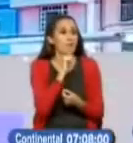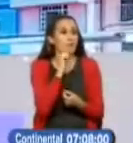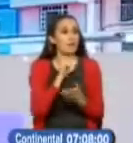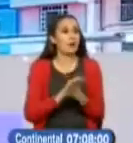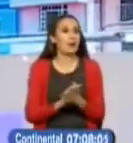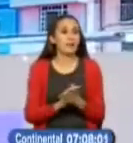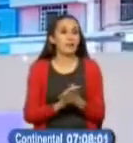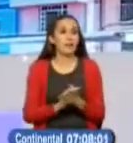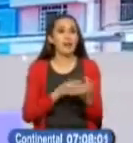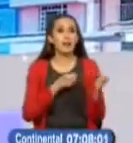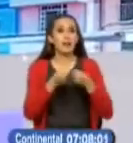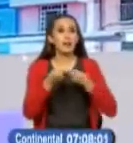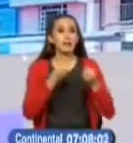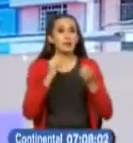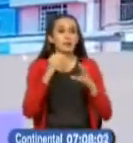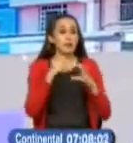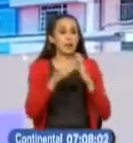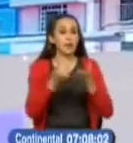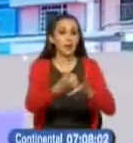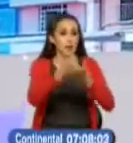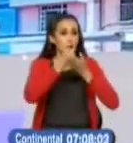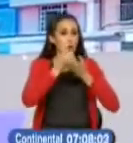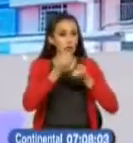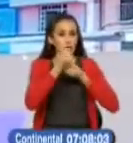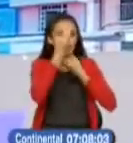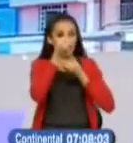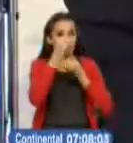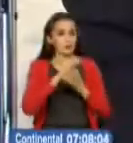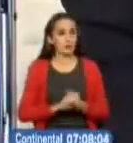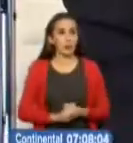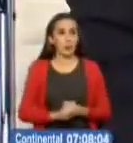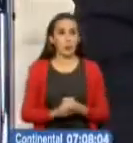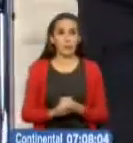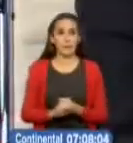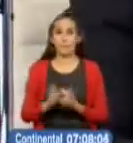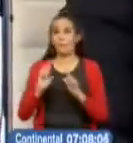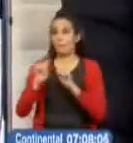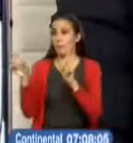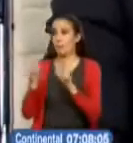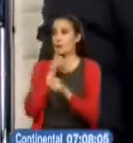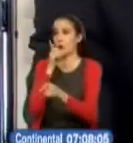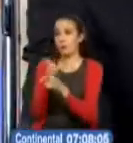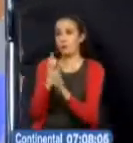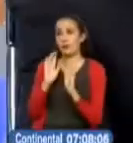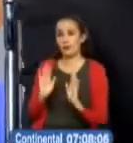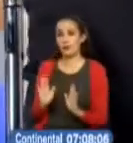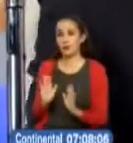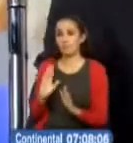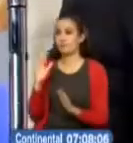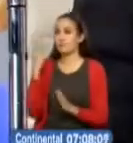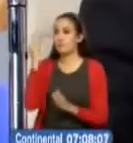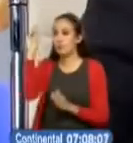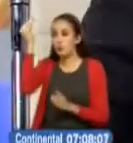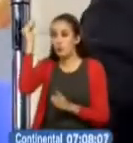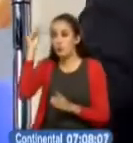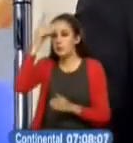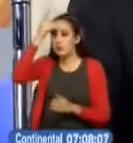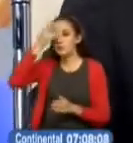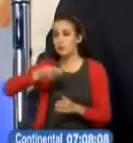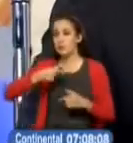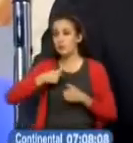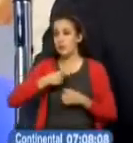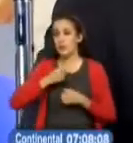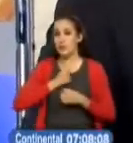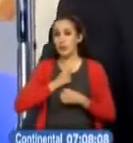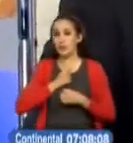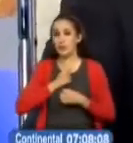lab, un tutorial, elementos que nos ayudan precisamente a llegar a las familias. Pero hay una realidad, y esa realidad es que los propios chicos decían o dicen,